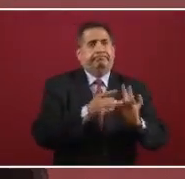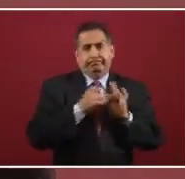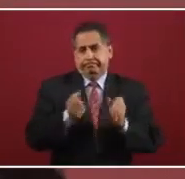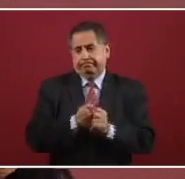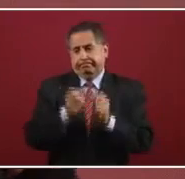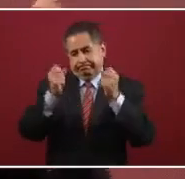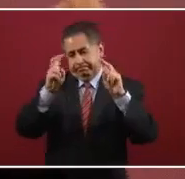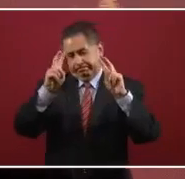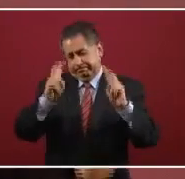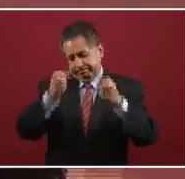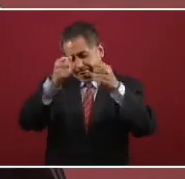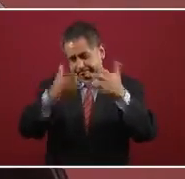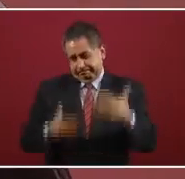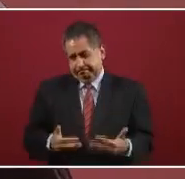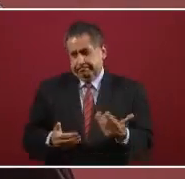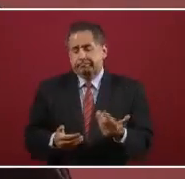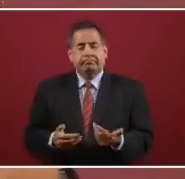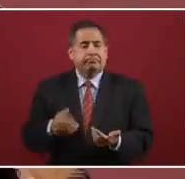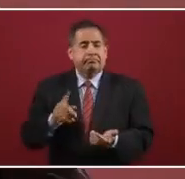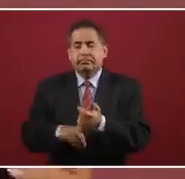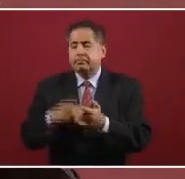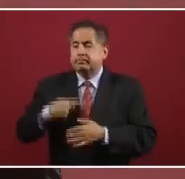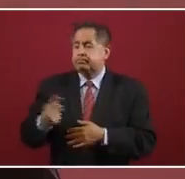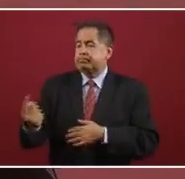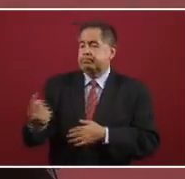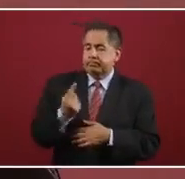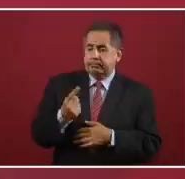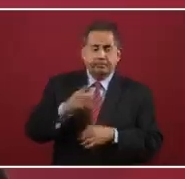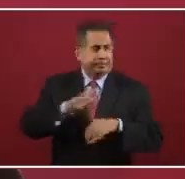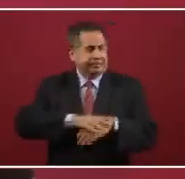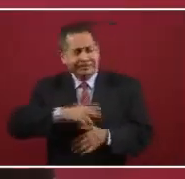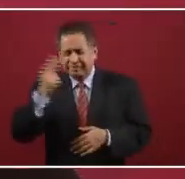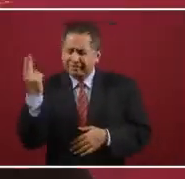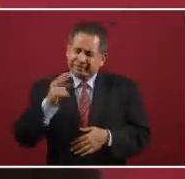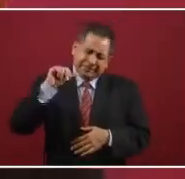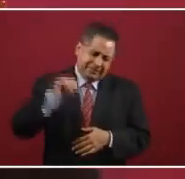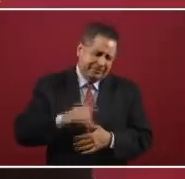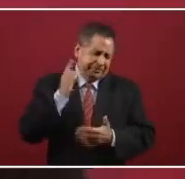cómo, porque es desde la persona que tiene una urgencia